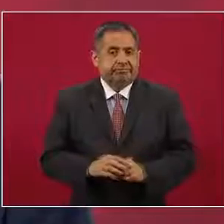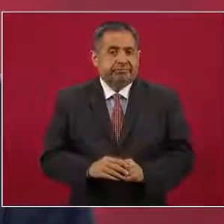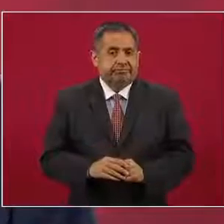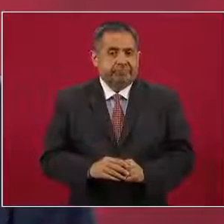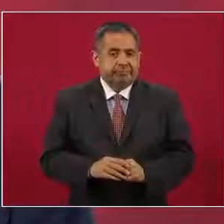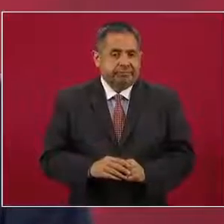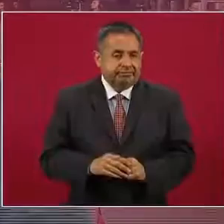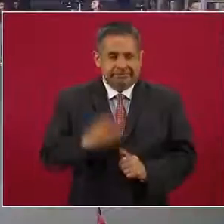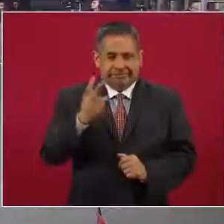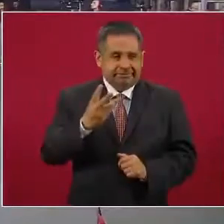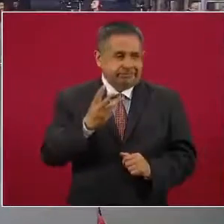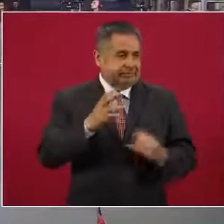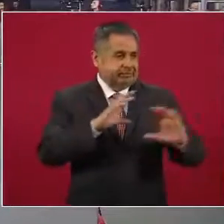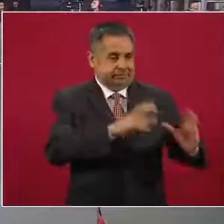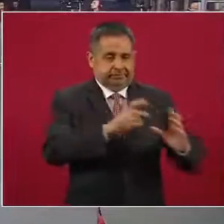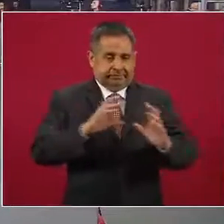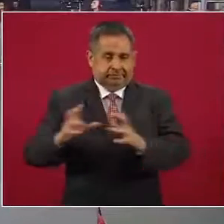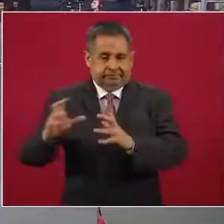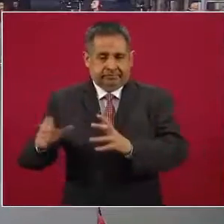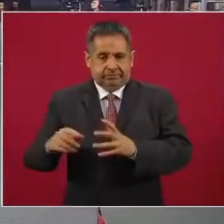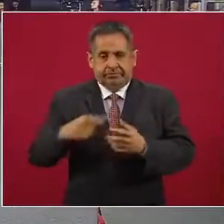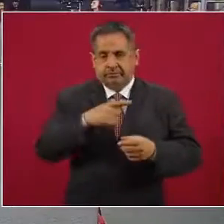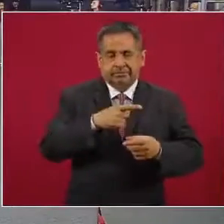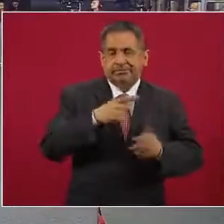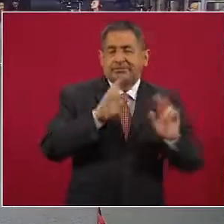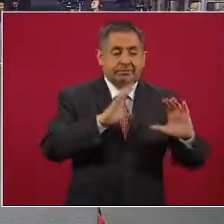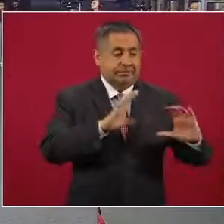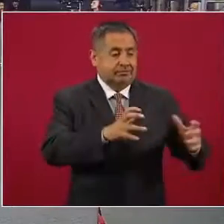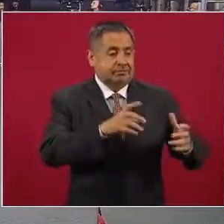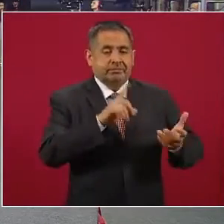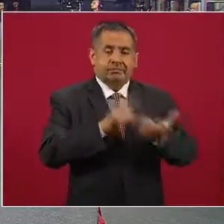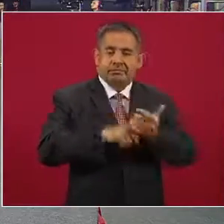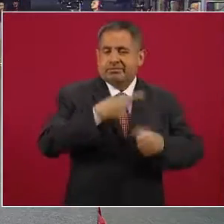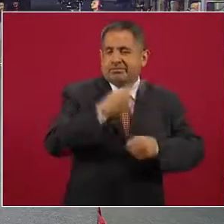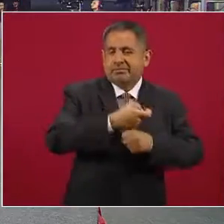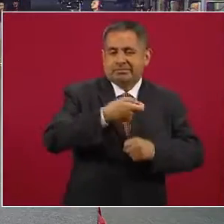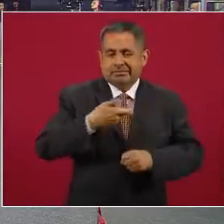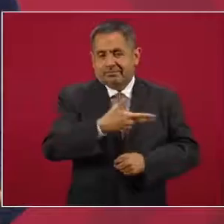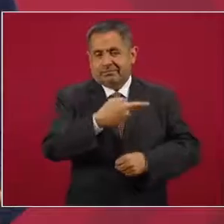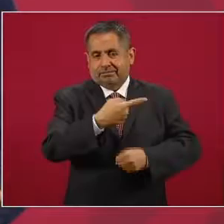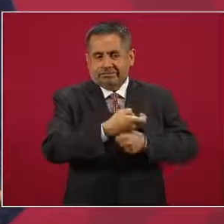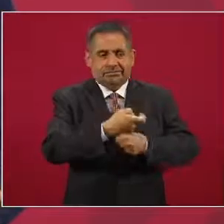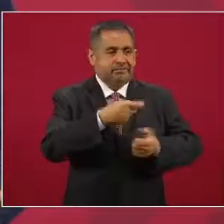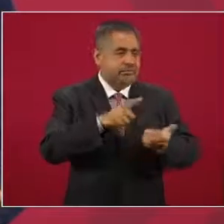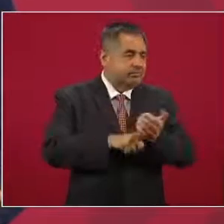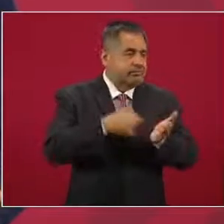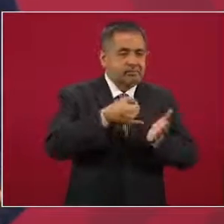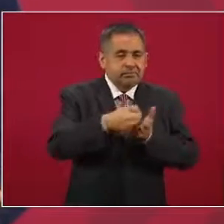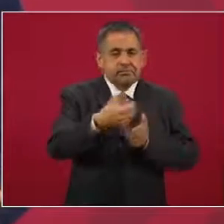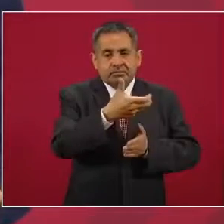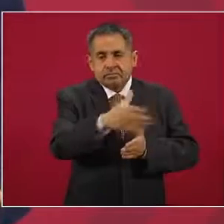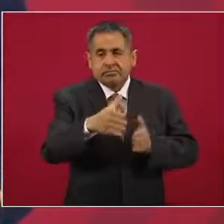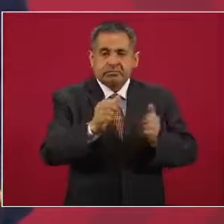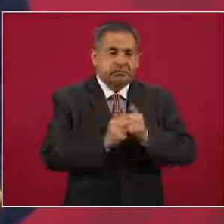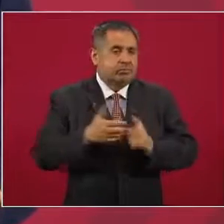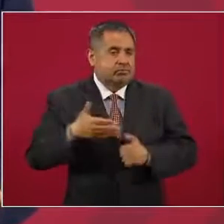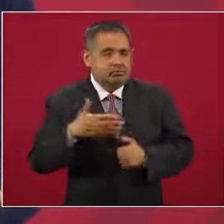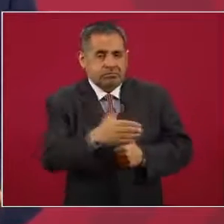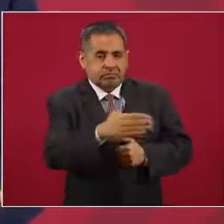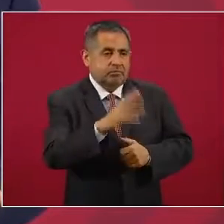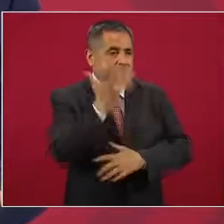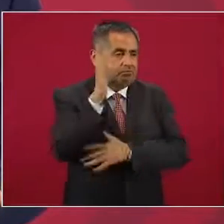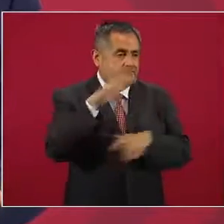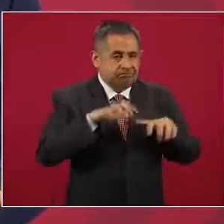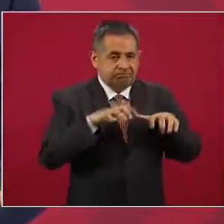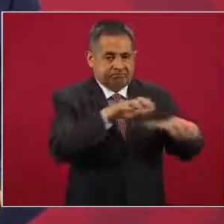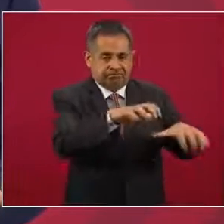De los tres sectores de la economía, el primario que tiene que ver con el sector agropecuario y pesquero, forestal,